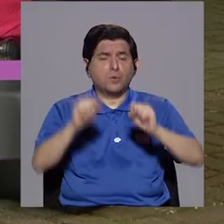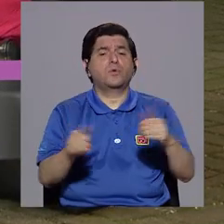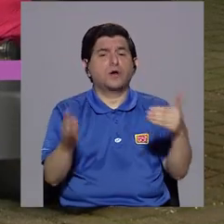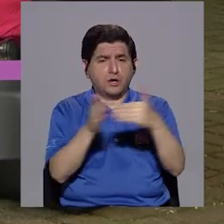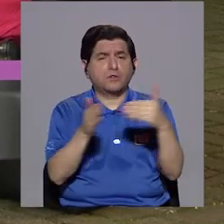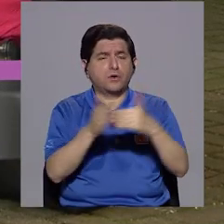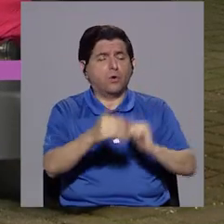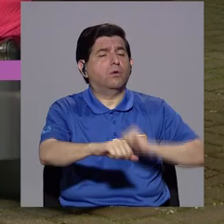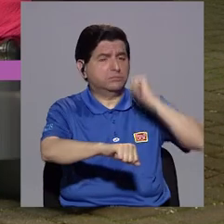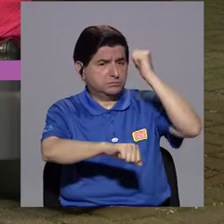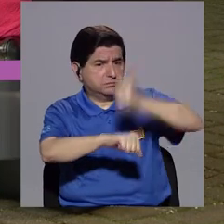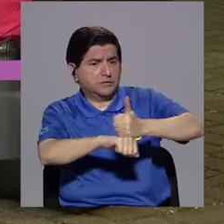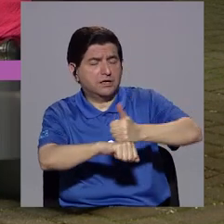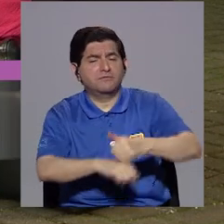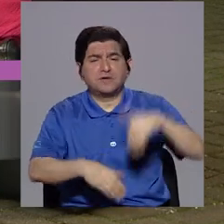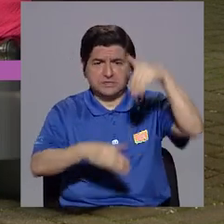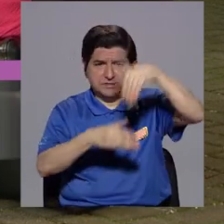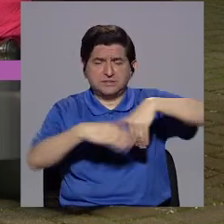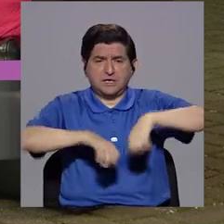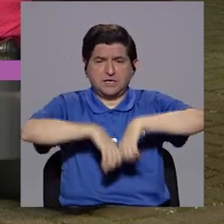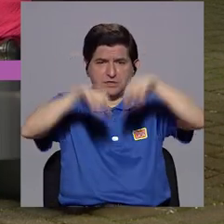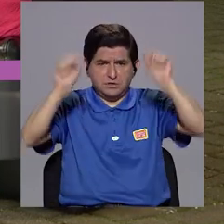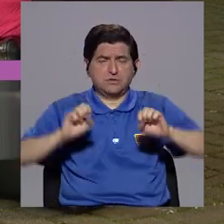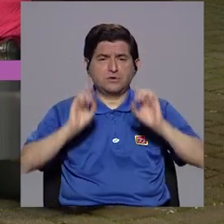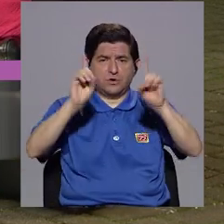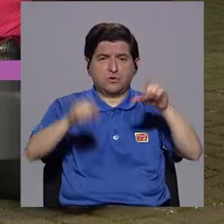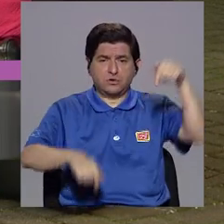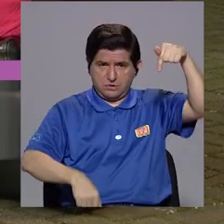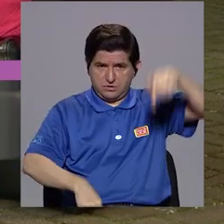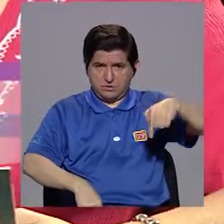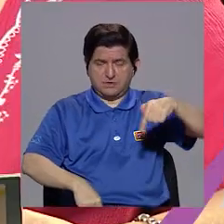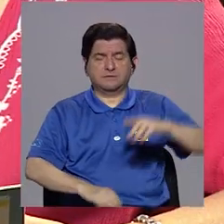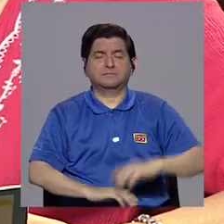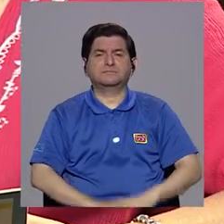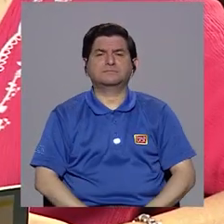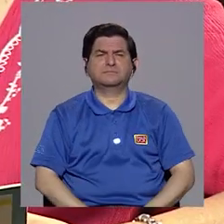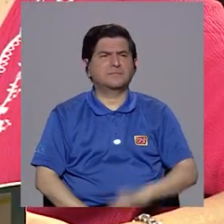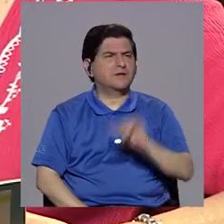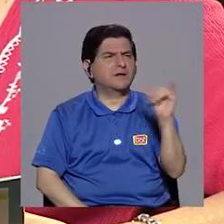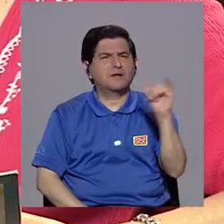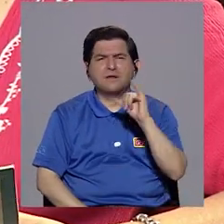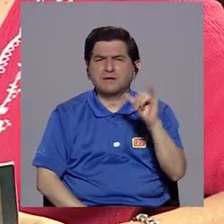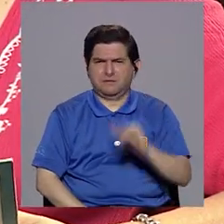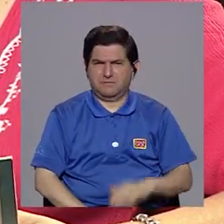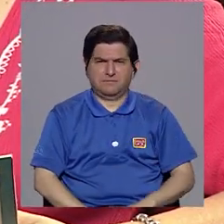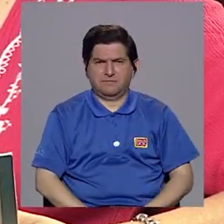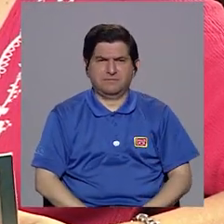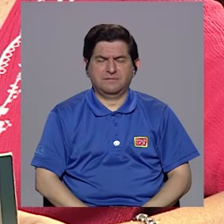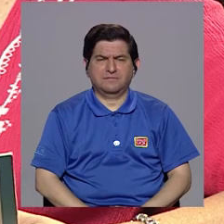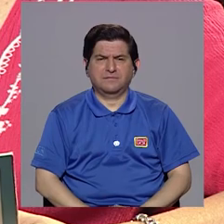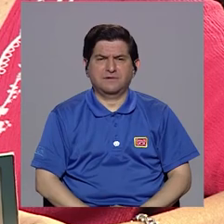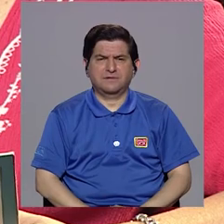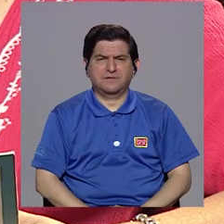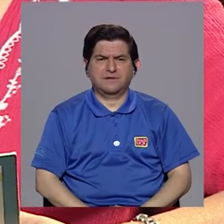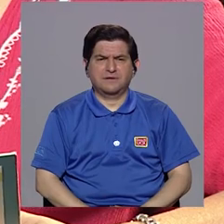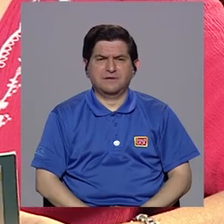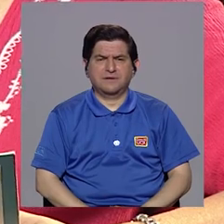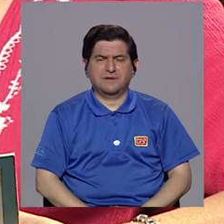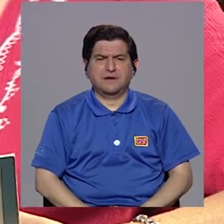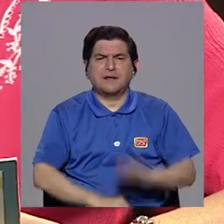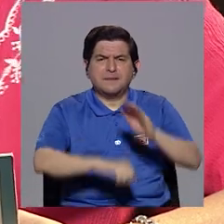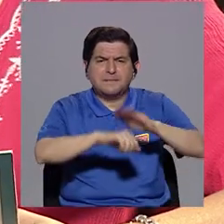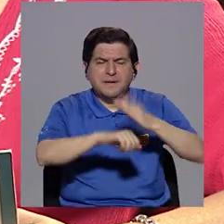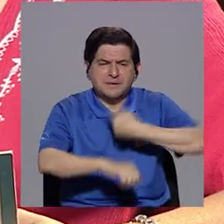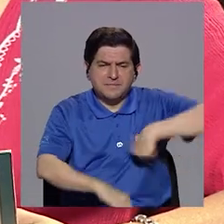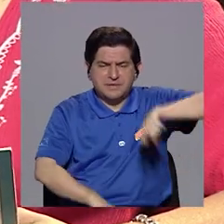que se podría replantear, ¿verdad? Un poquito en el sistema educativo nuestro. Y lo veo también porque, a ver, eso